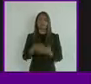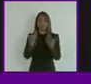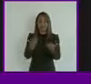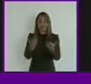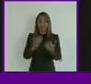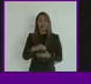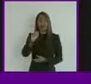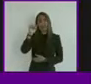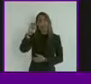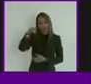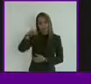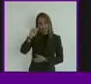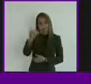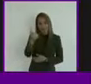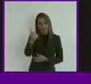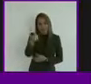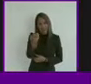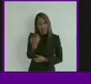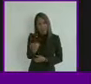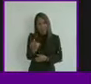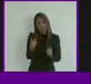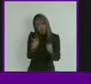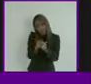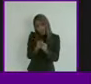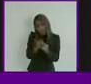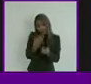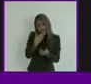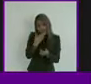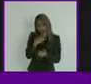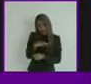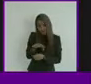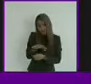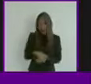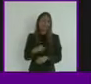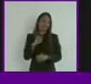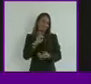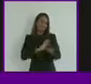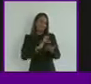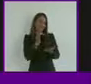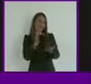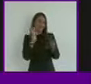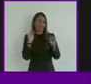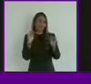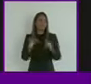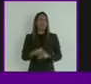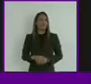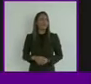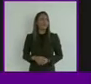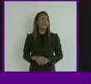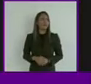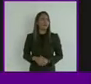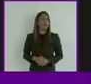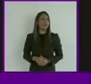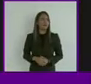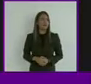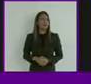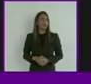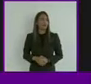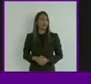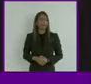maestra, dejamos a Amaya ahora sí que hable. Por supuesto, ella, claro, ¿no? Es de ella. Gracias, linda Amaya. Sí. Cuéntanos.